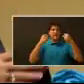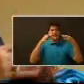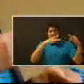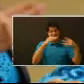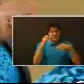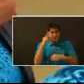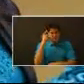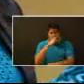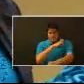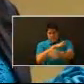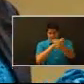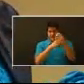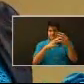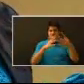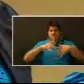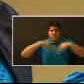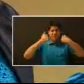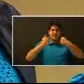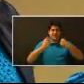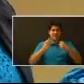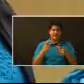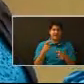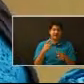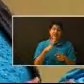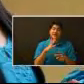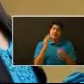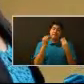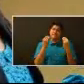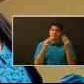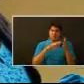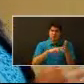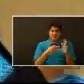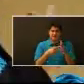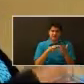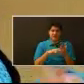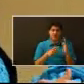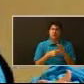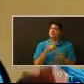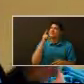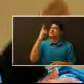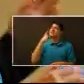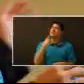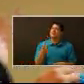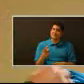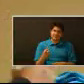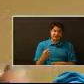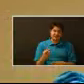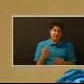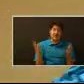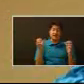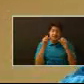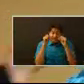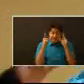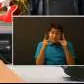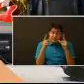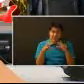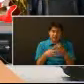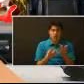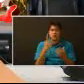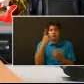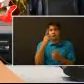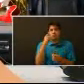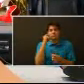fuerte. Tiene muchas acepciones, pero Él nos dice, sí, sí, despiértense. Él, así como aquel niño que va con su